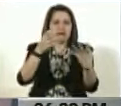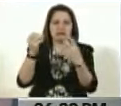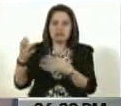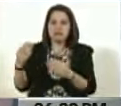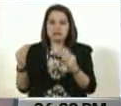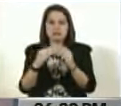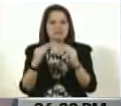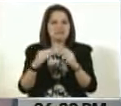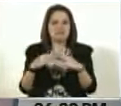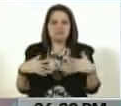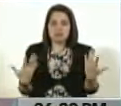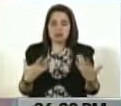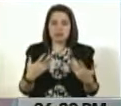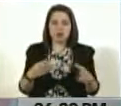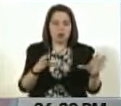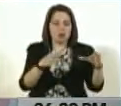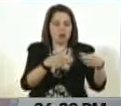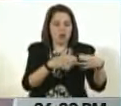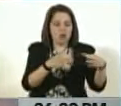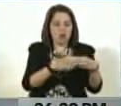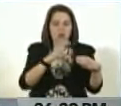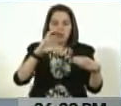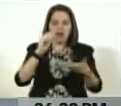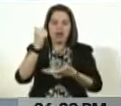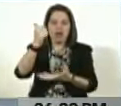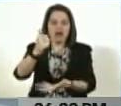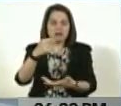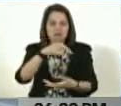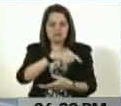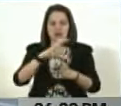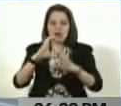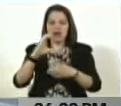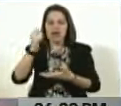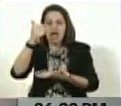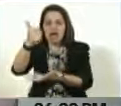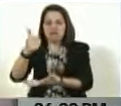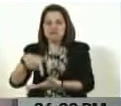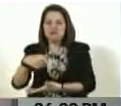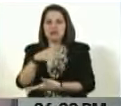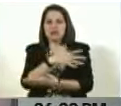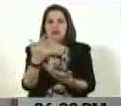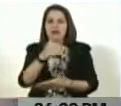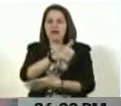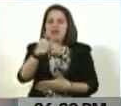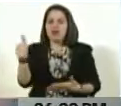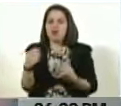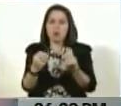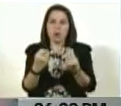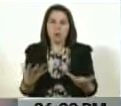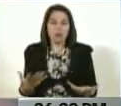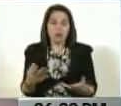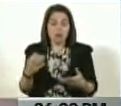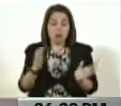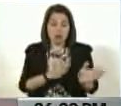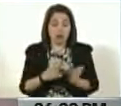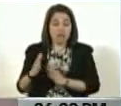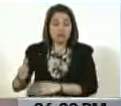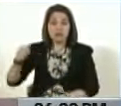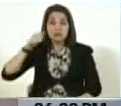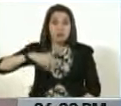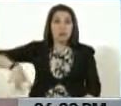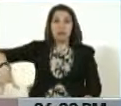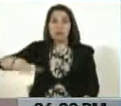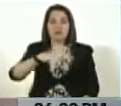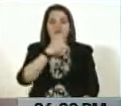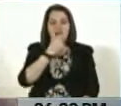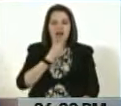¿Cómo tú dices, bueno, esto es de este club? Muy esto fácil es de otro. Y muy sencillo. La organización del pueblo es la más sencilla de todas.